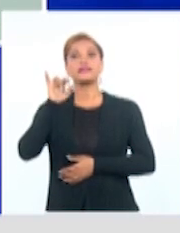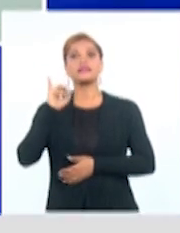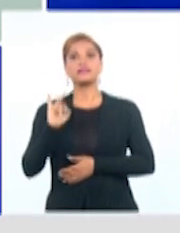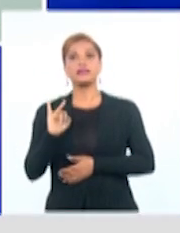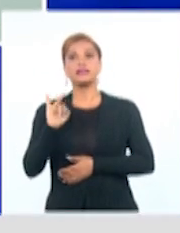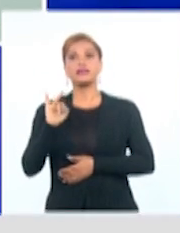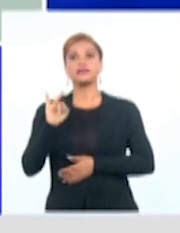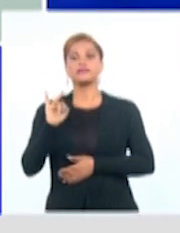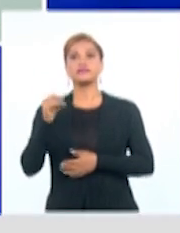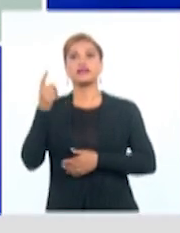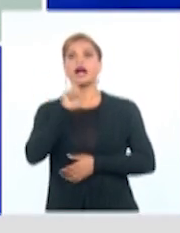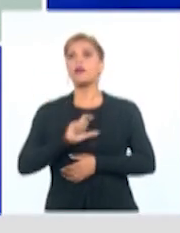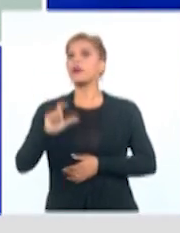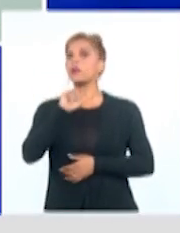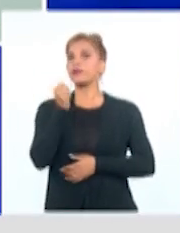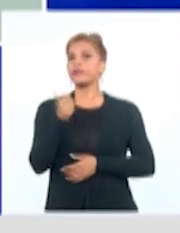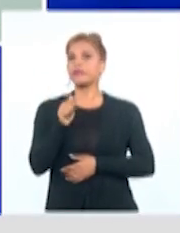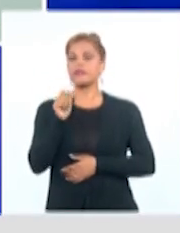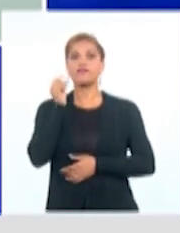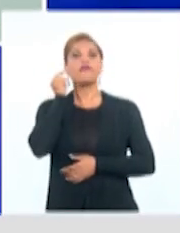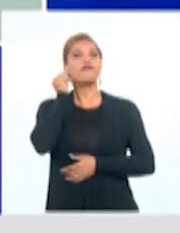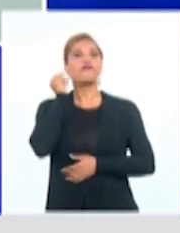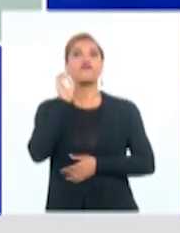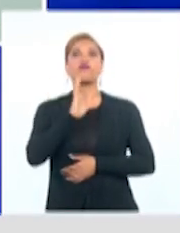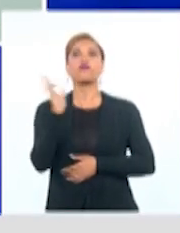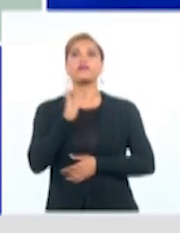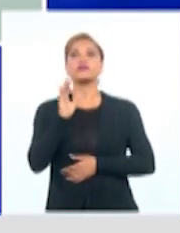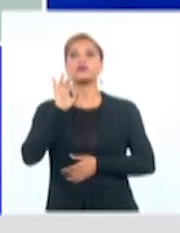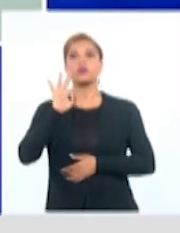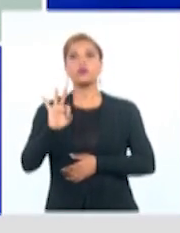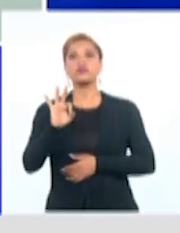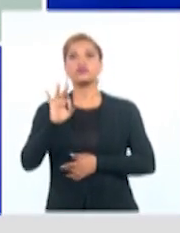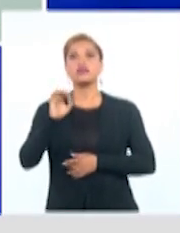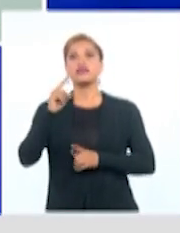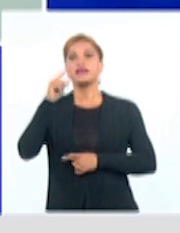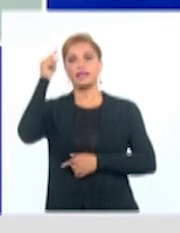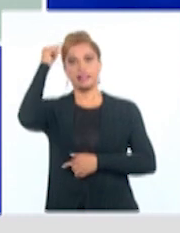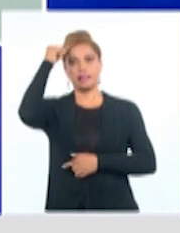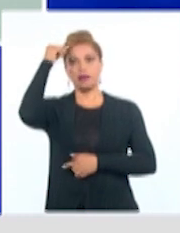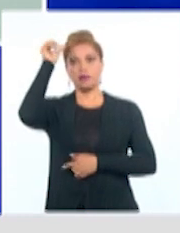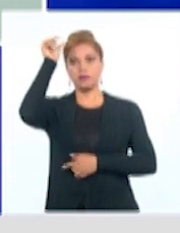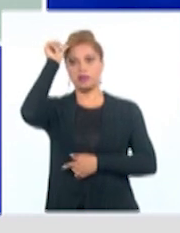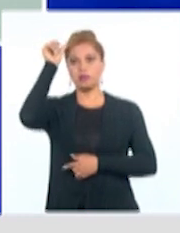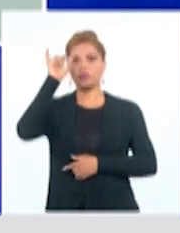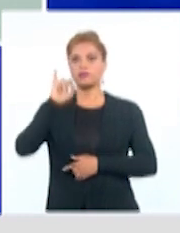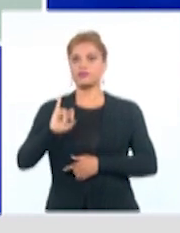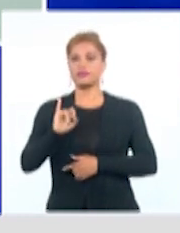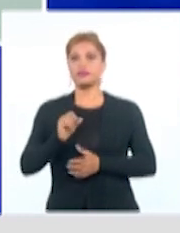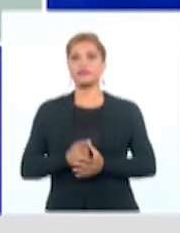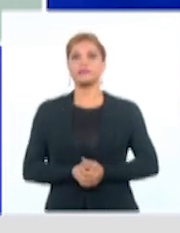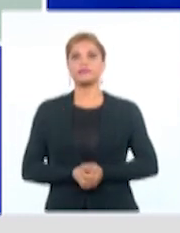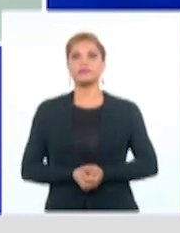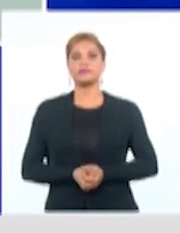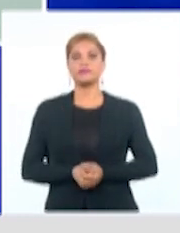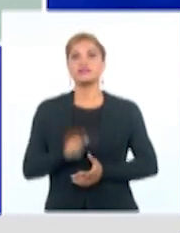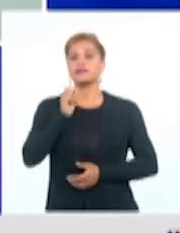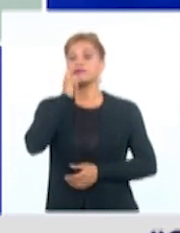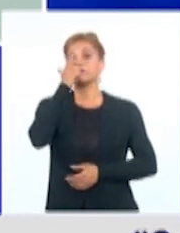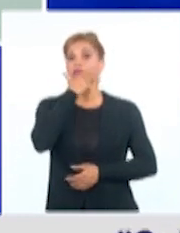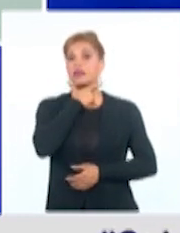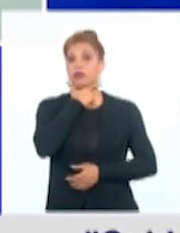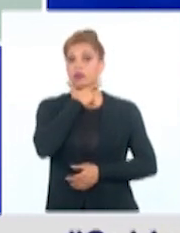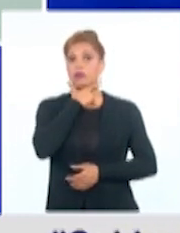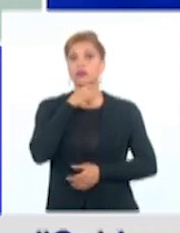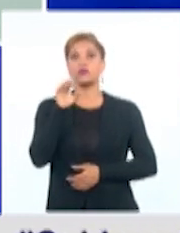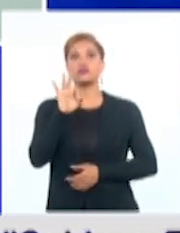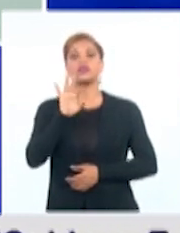17 casos, Capaiguán 10, Fomento 8 y Tahuasco 6 casos autóctonos. Ciego de Ávila,